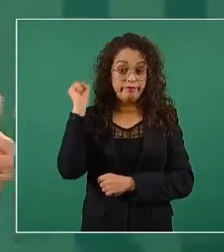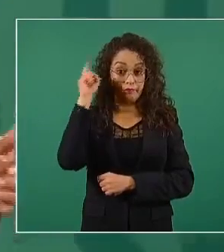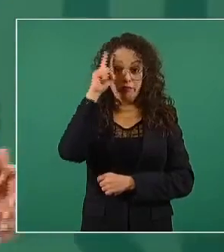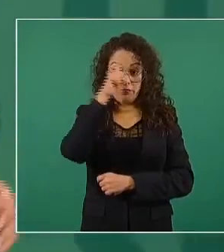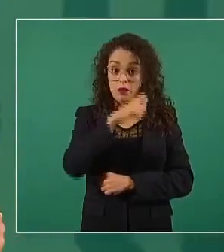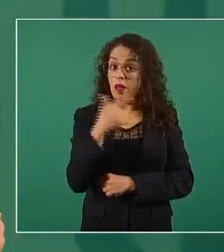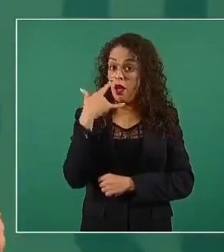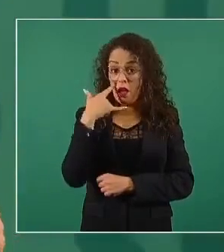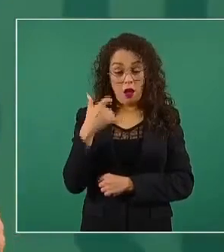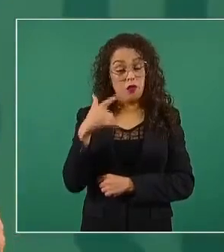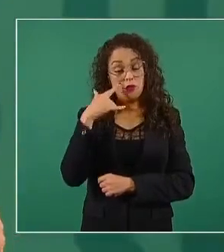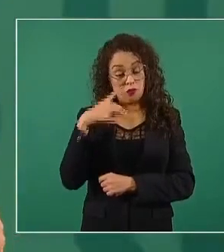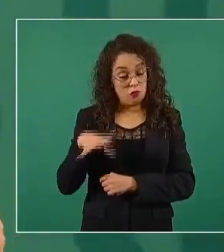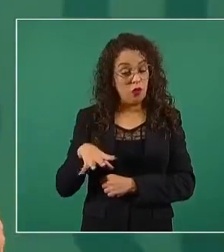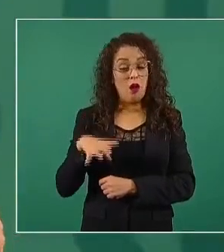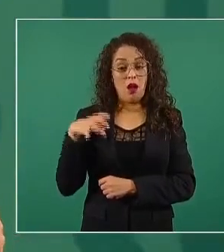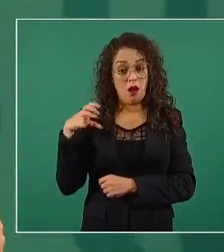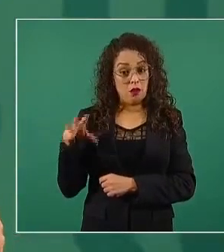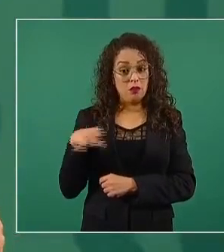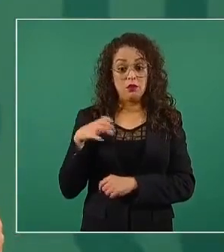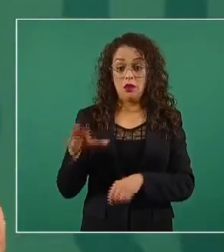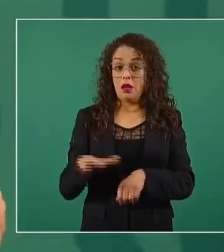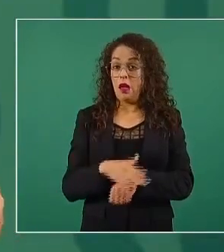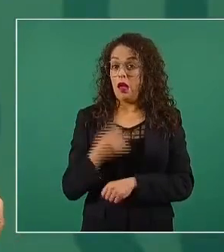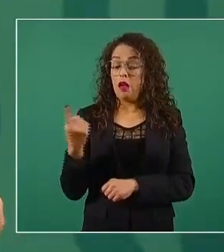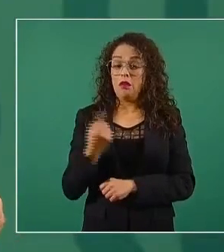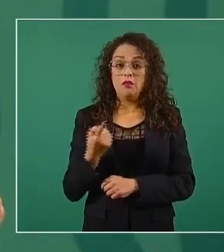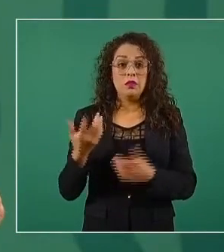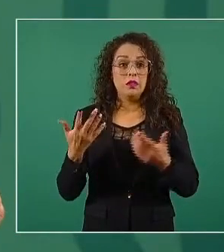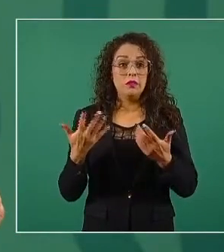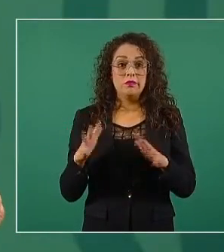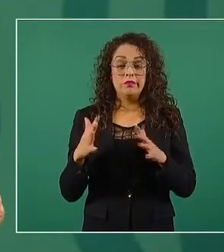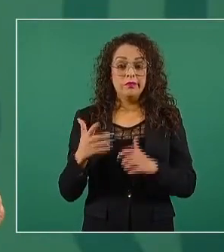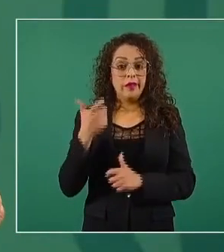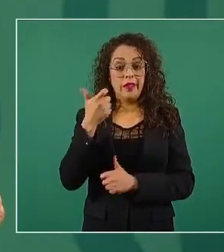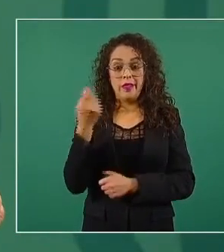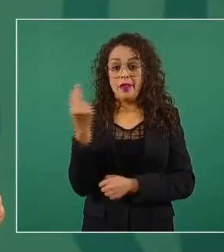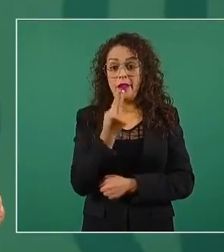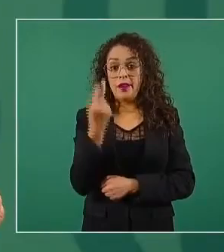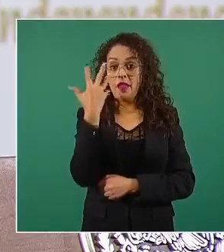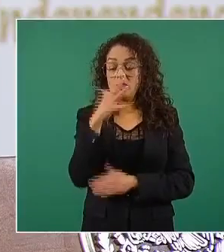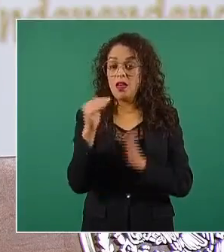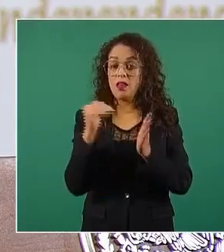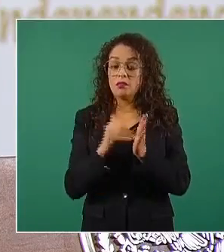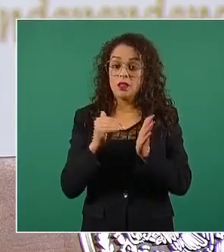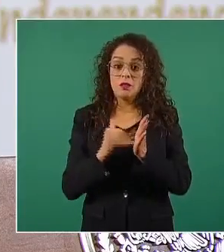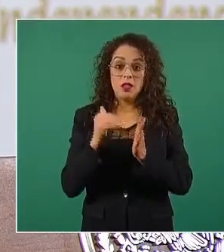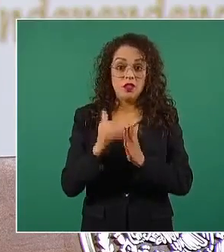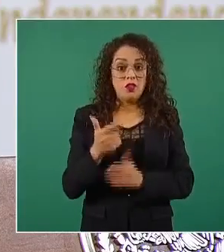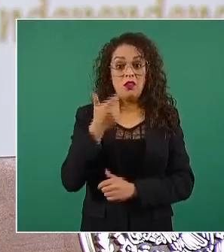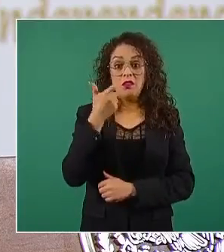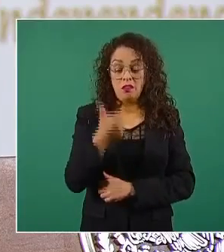porque significa una inversión de alrededor de 10,000 millones de pesos, y empiezan